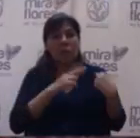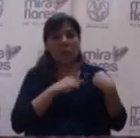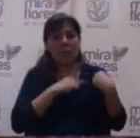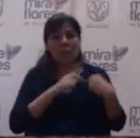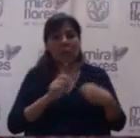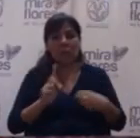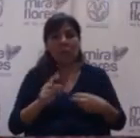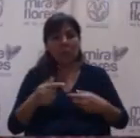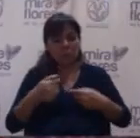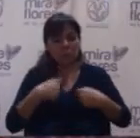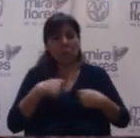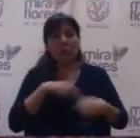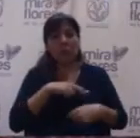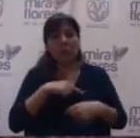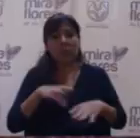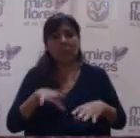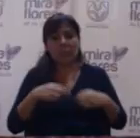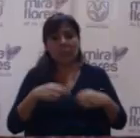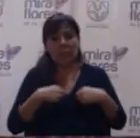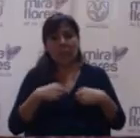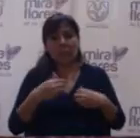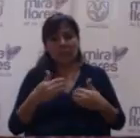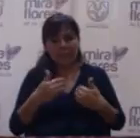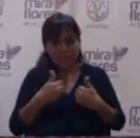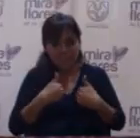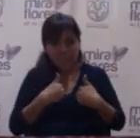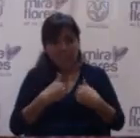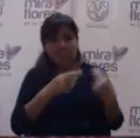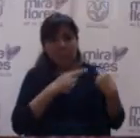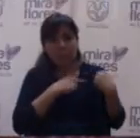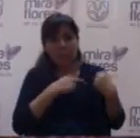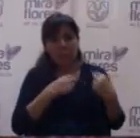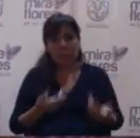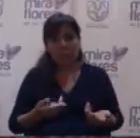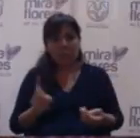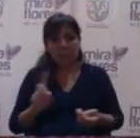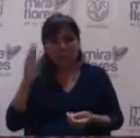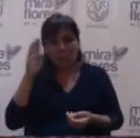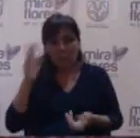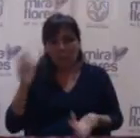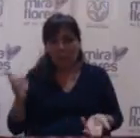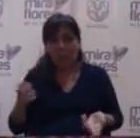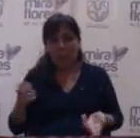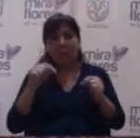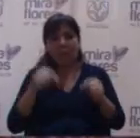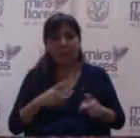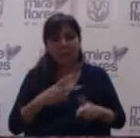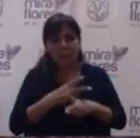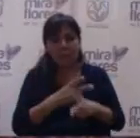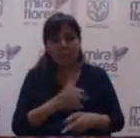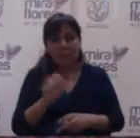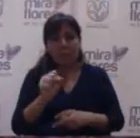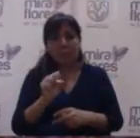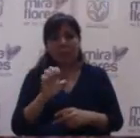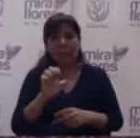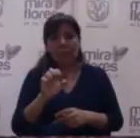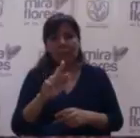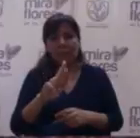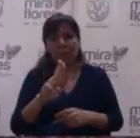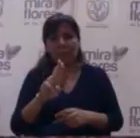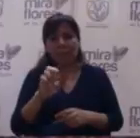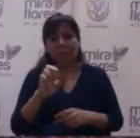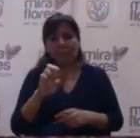desde el primer día de la gestión. Si no está la policía, tiene que estar el Serenazgo. Y si bien es